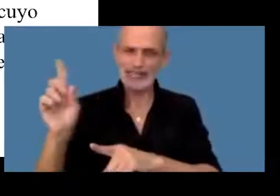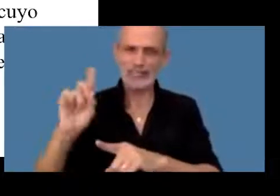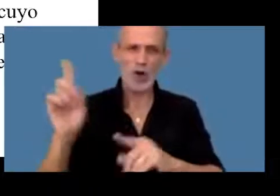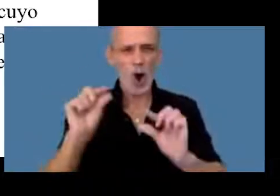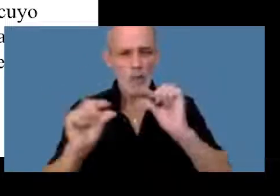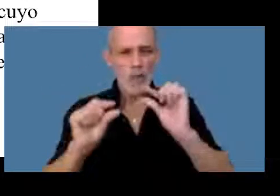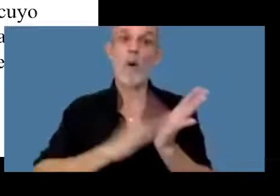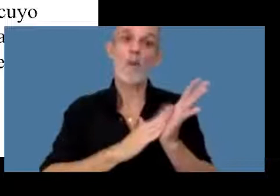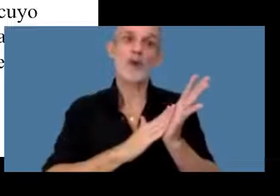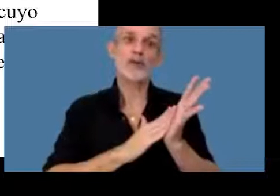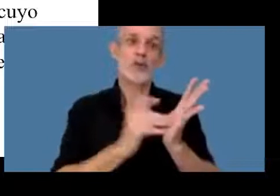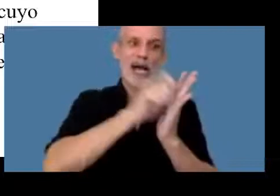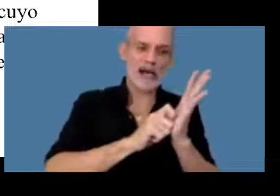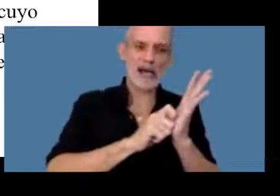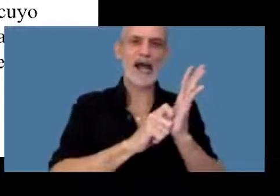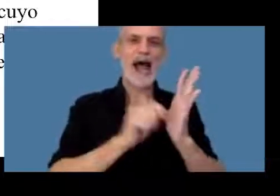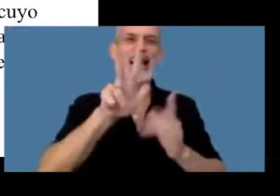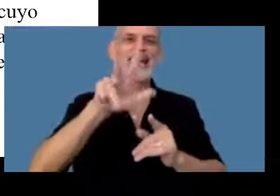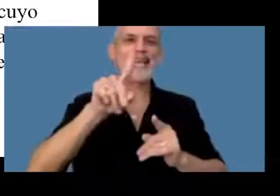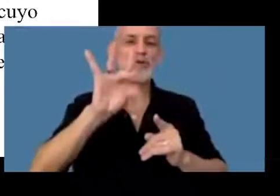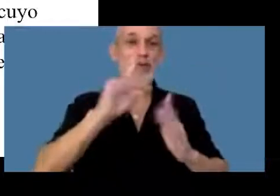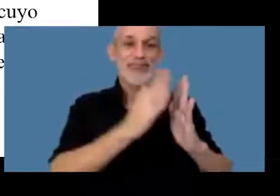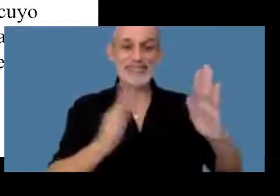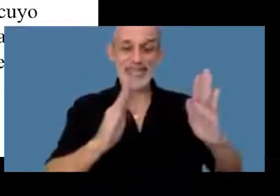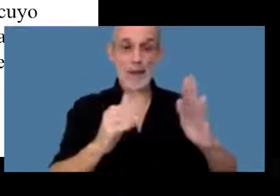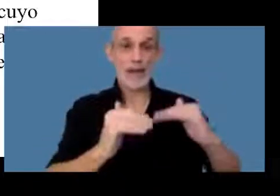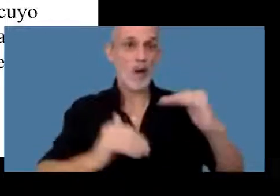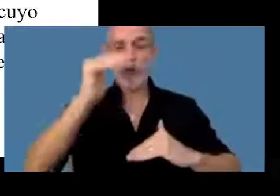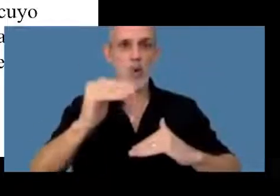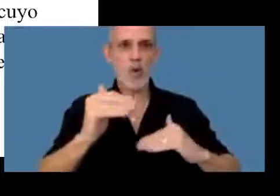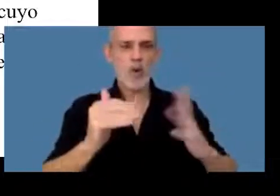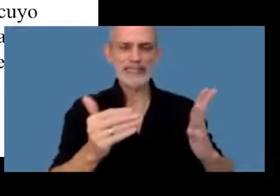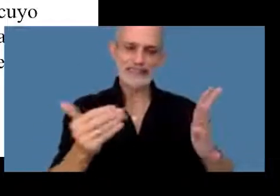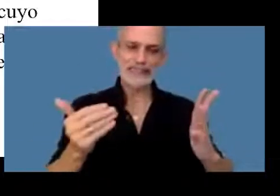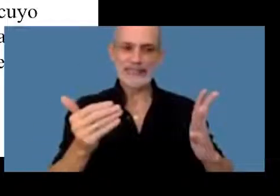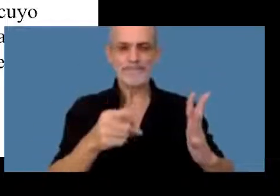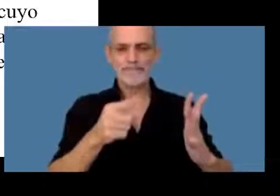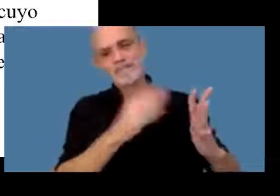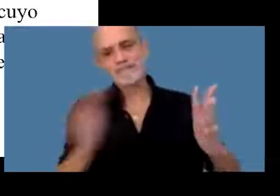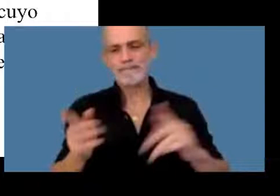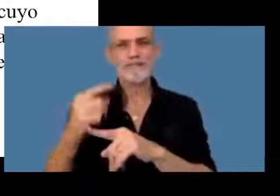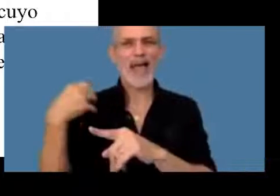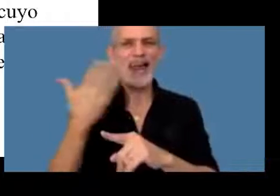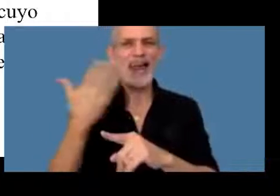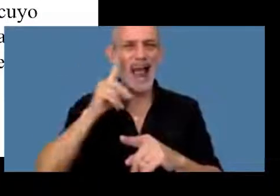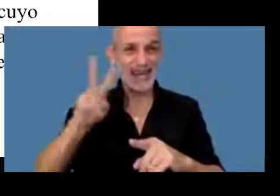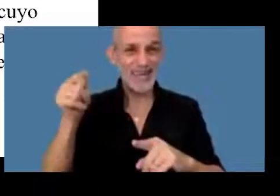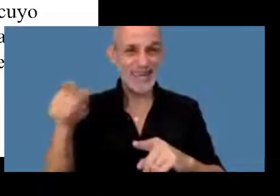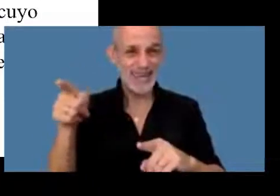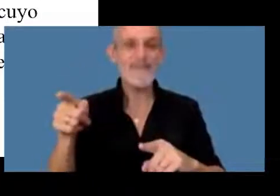monotributista inscripto al 31 de diciembre, si opta por pasar al régimen general,